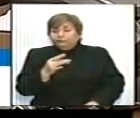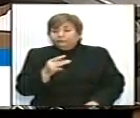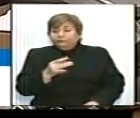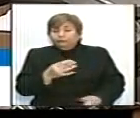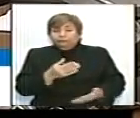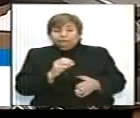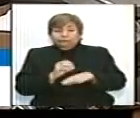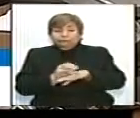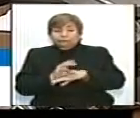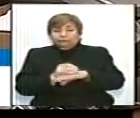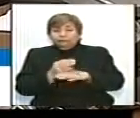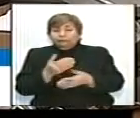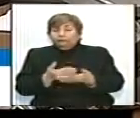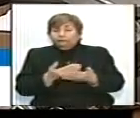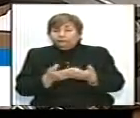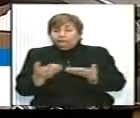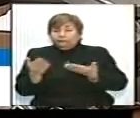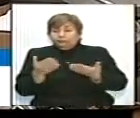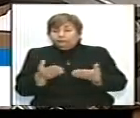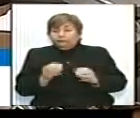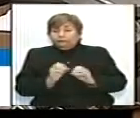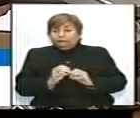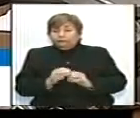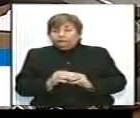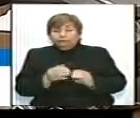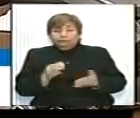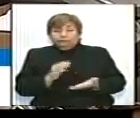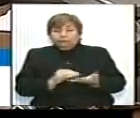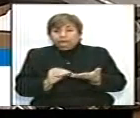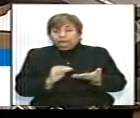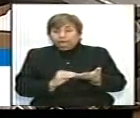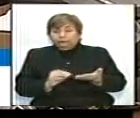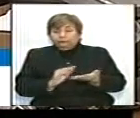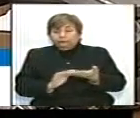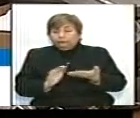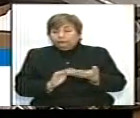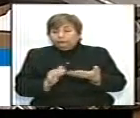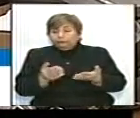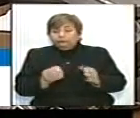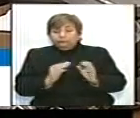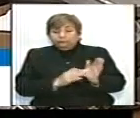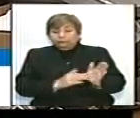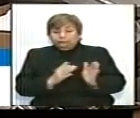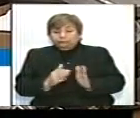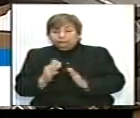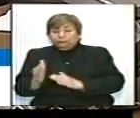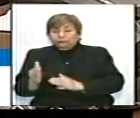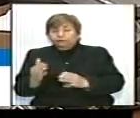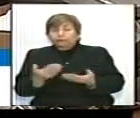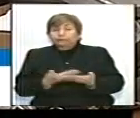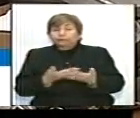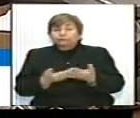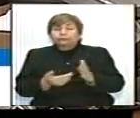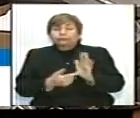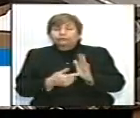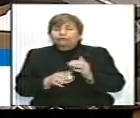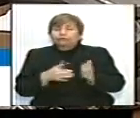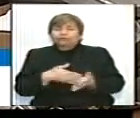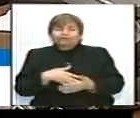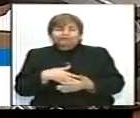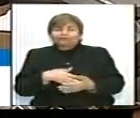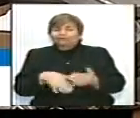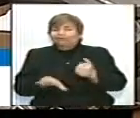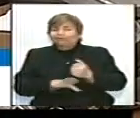las recomendaciones implementadas por la Contraloría, que tienen que ser subsanadas para poder continuar con el proceso, se encontraba la deficiencia de